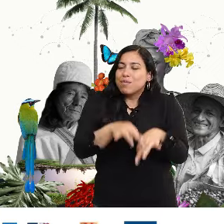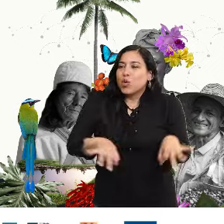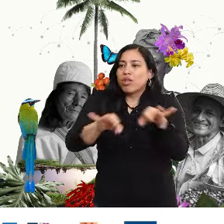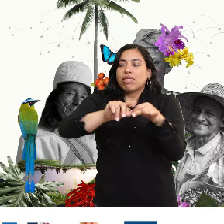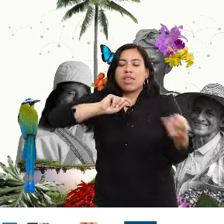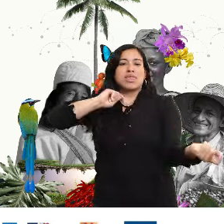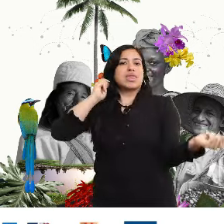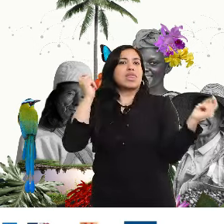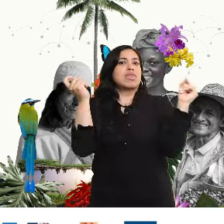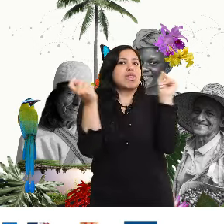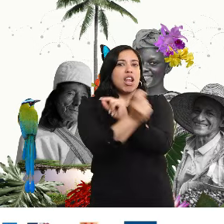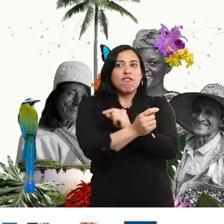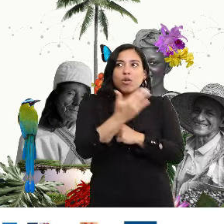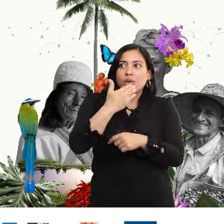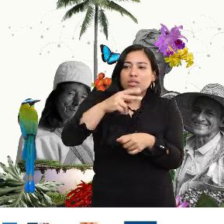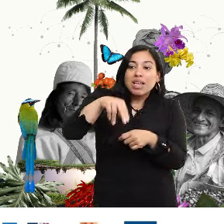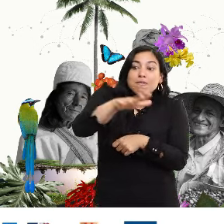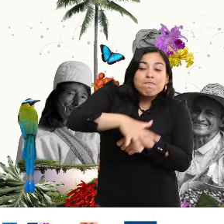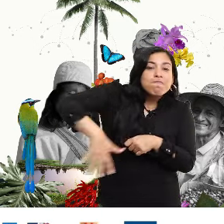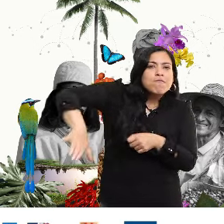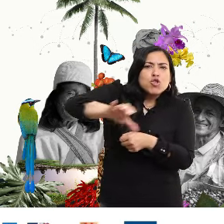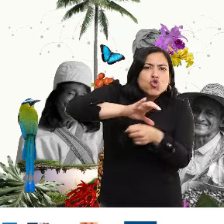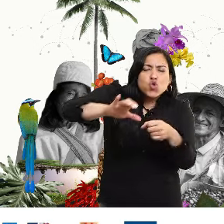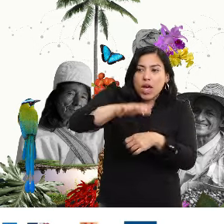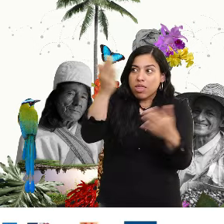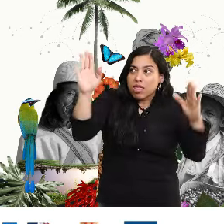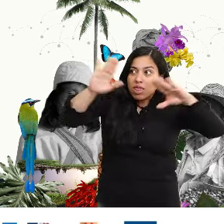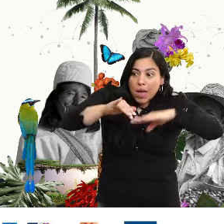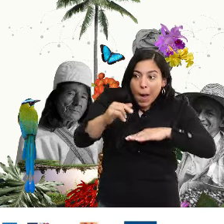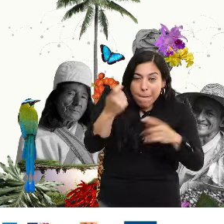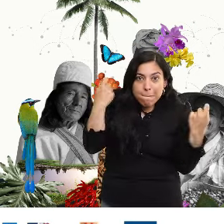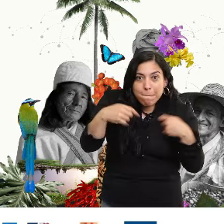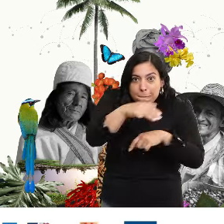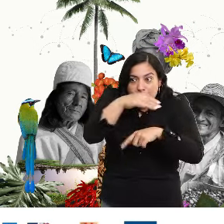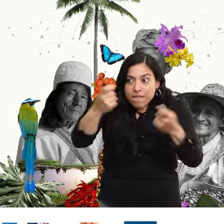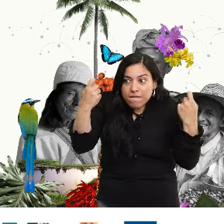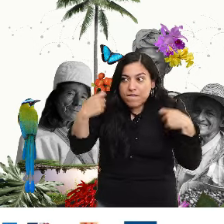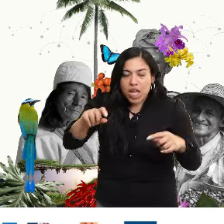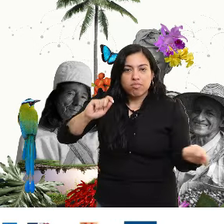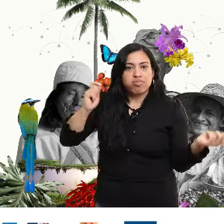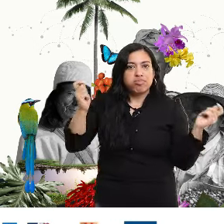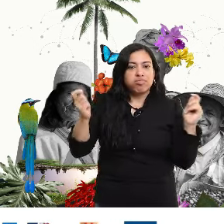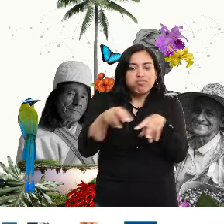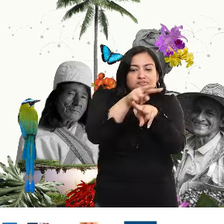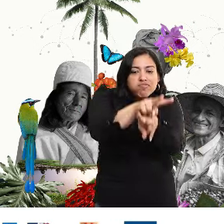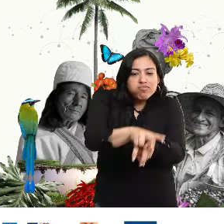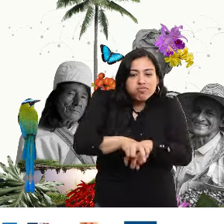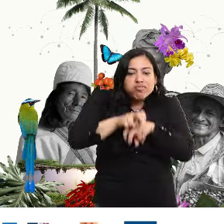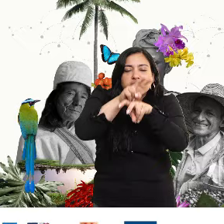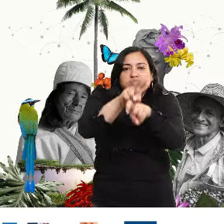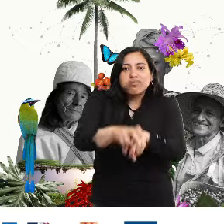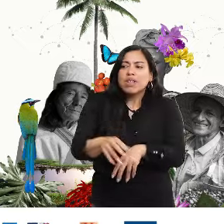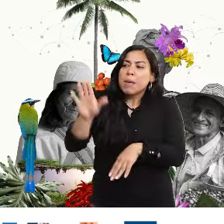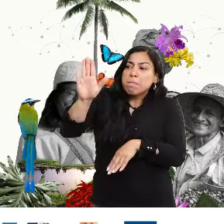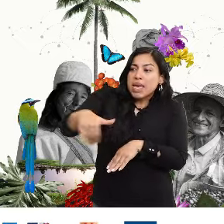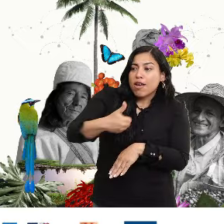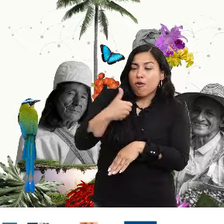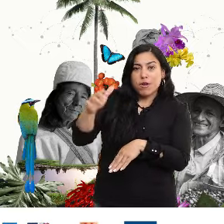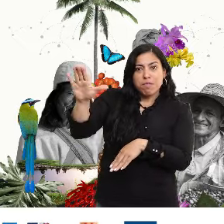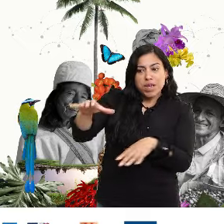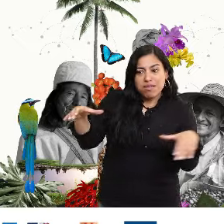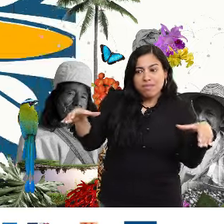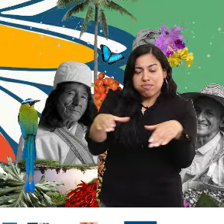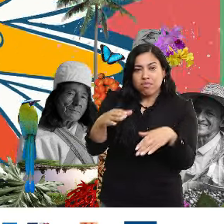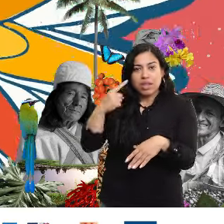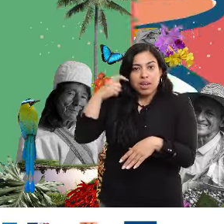por ejemplo, sectores de la ciudad que son expendios de droga en huertas comunitarias, involucrar a la juventud, pero a riesgo de su propia